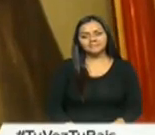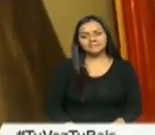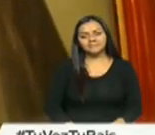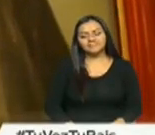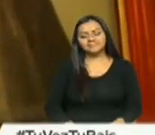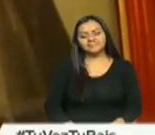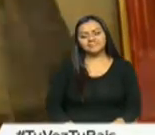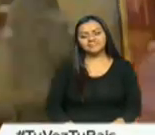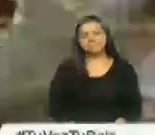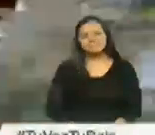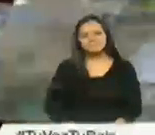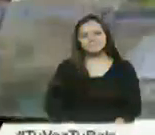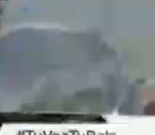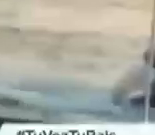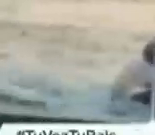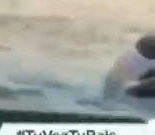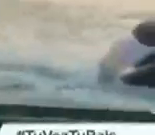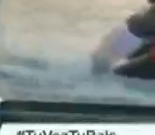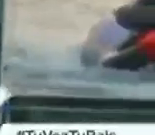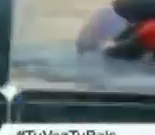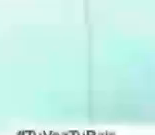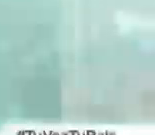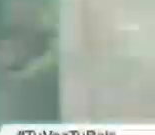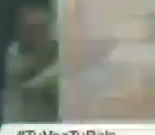Noticiero Ciudadano.